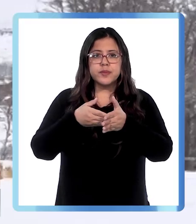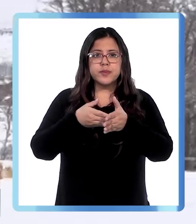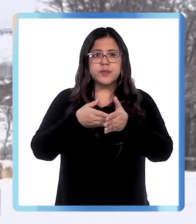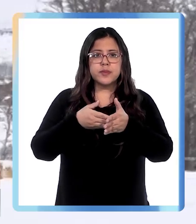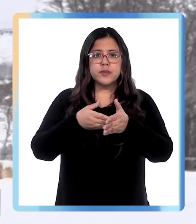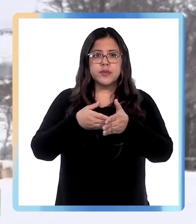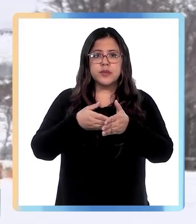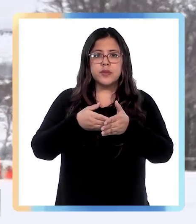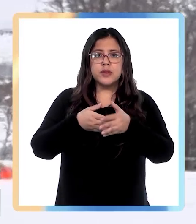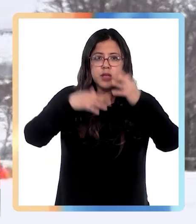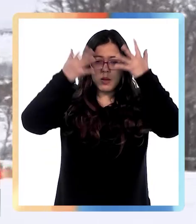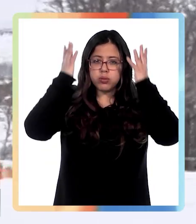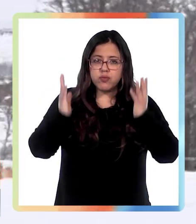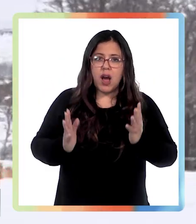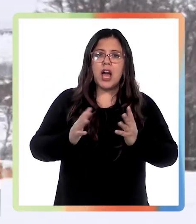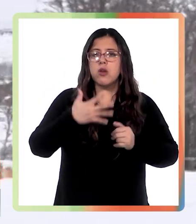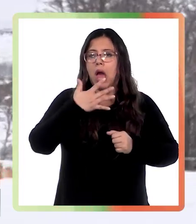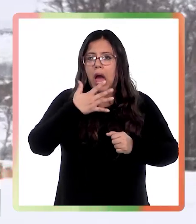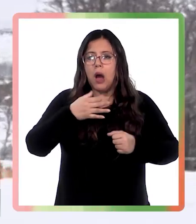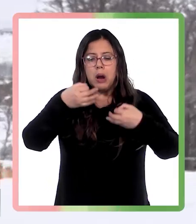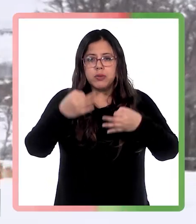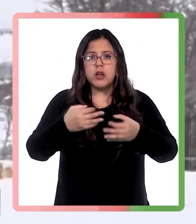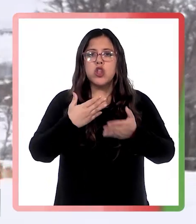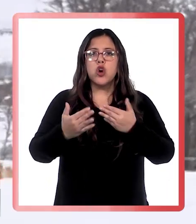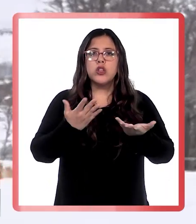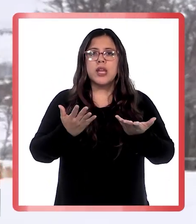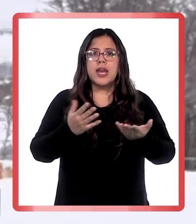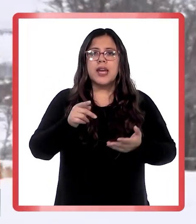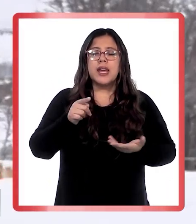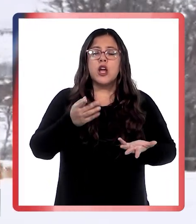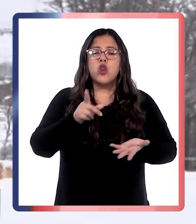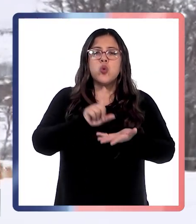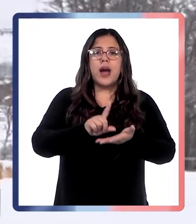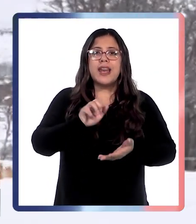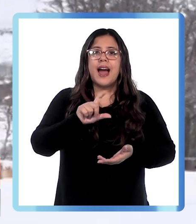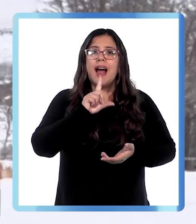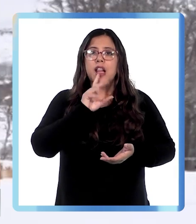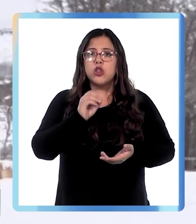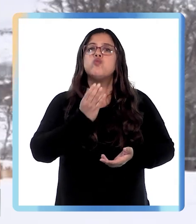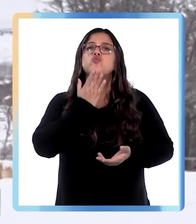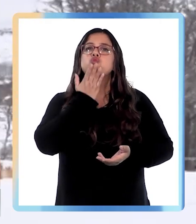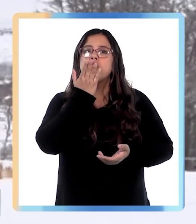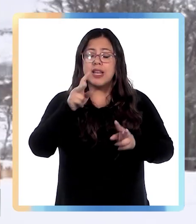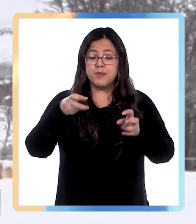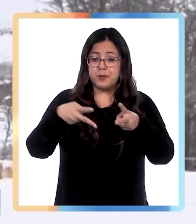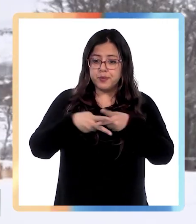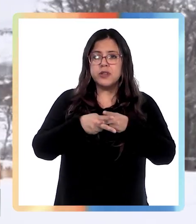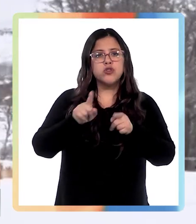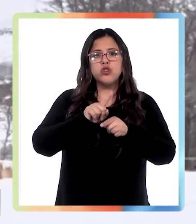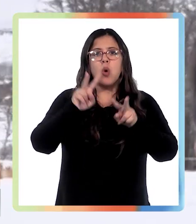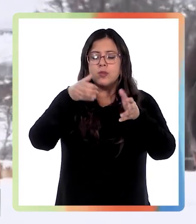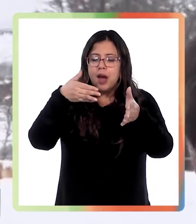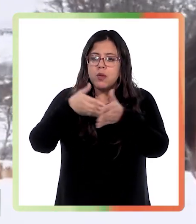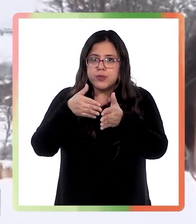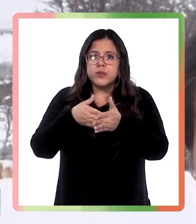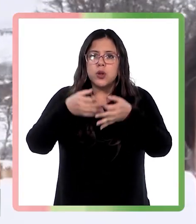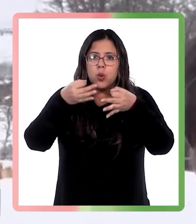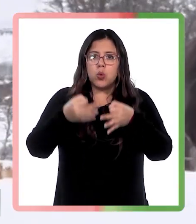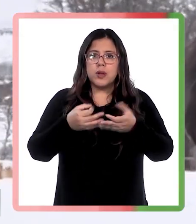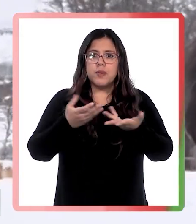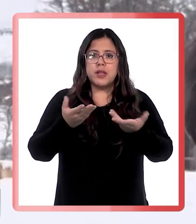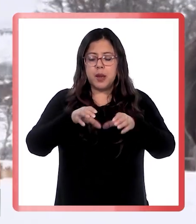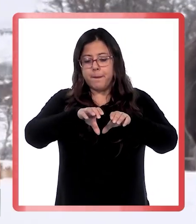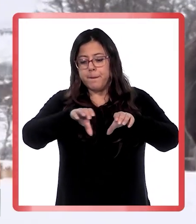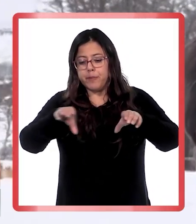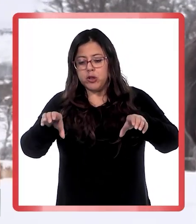consumo en el sector alto de puntarena eh que tiene que ver más que con un corte con una restricción que hicimos en una de